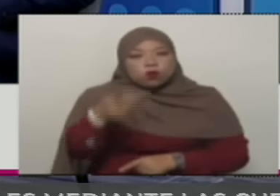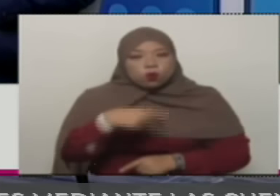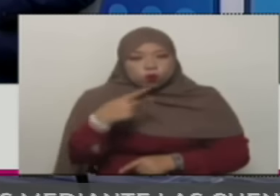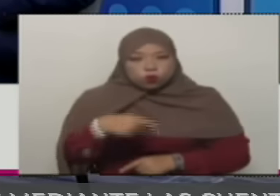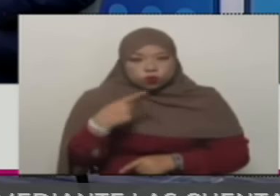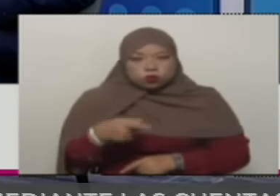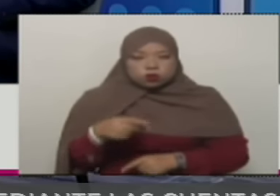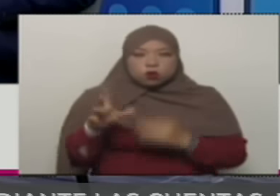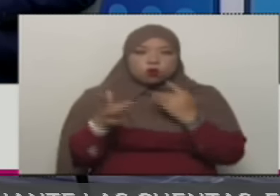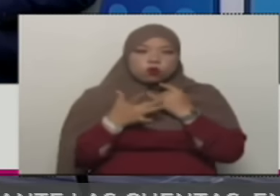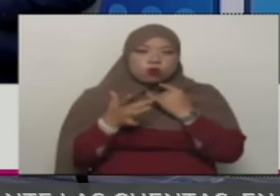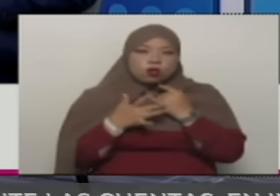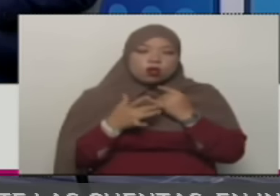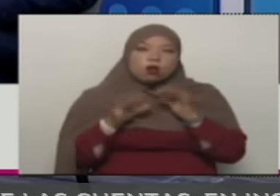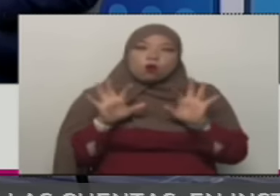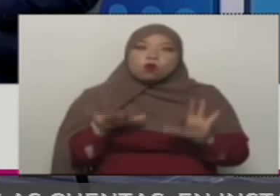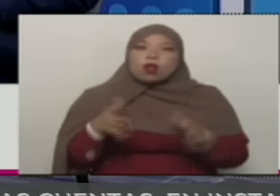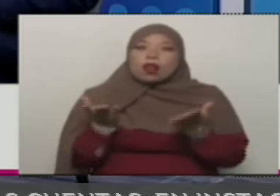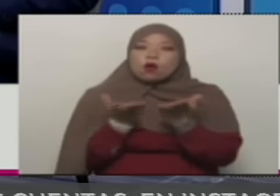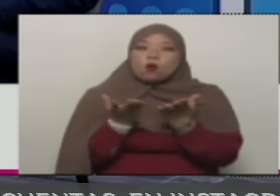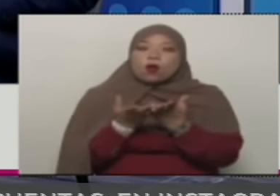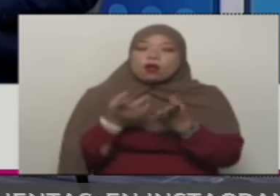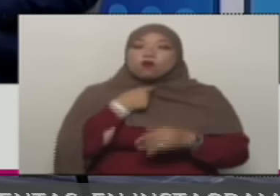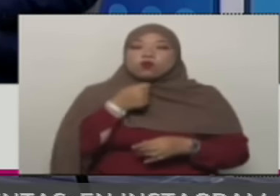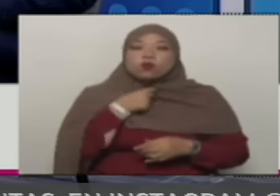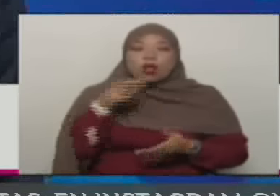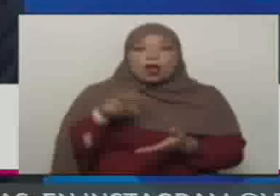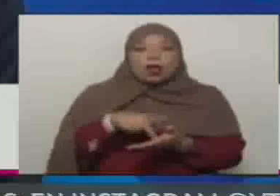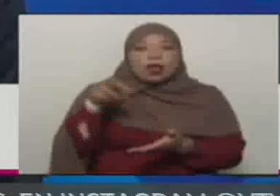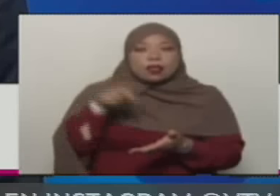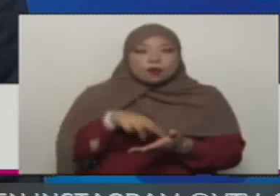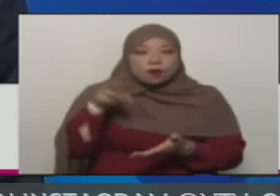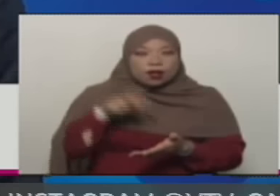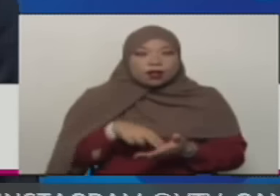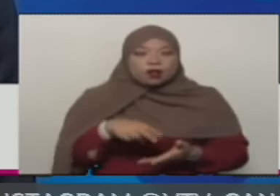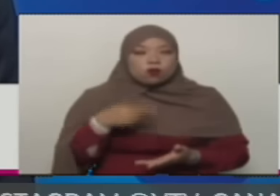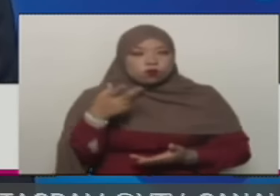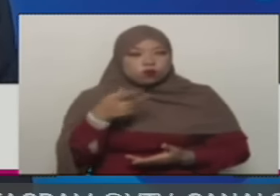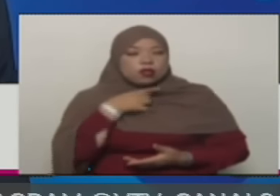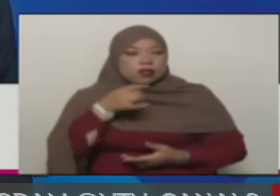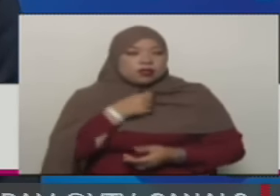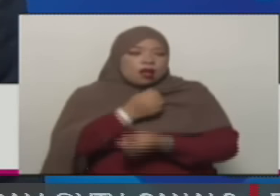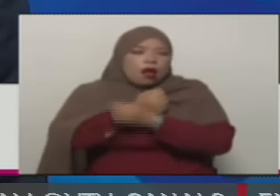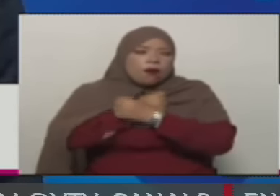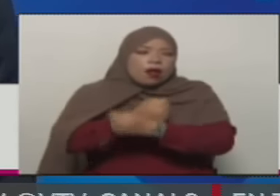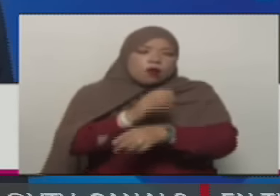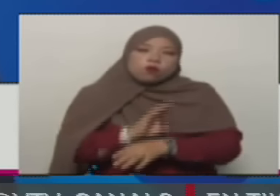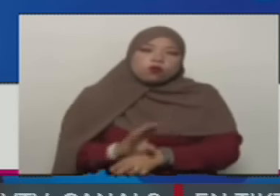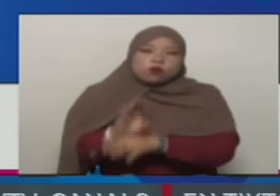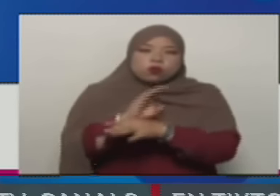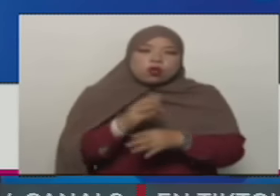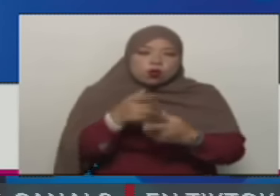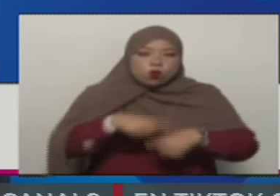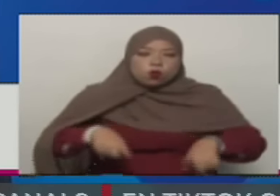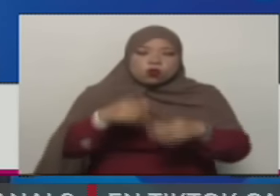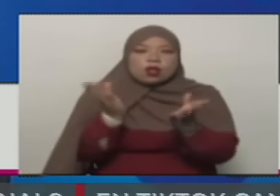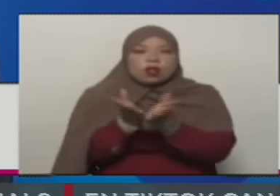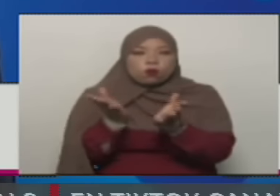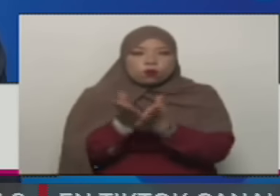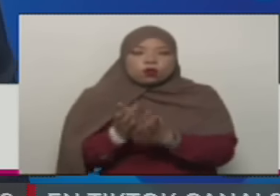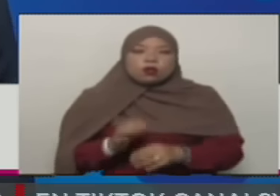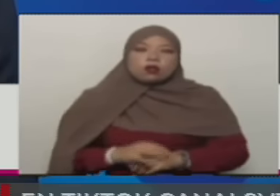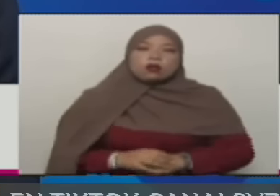nuevas tecnologías. La escuela tiene que ser divertida, tiene que ser atractiva, el muchacho se tiene que sentir amado y protegido en el espacio educativo.